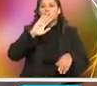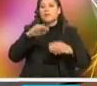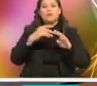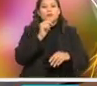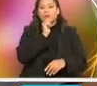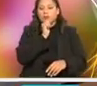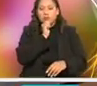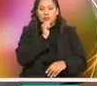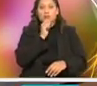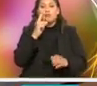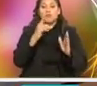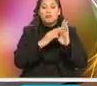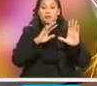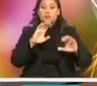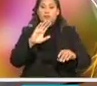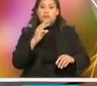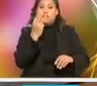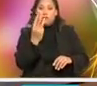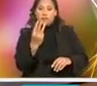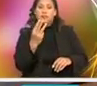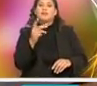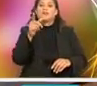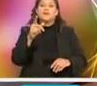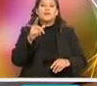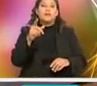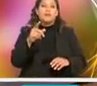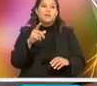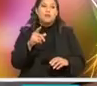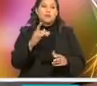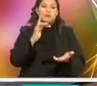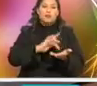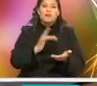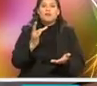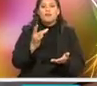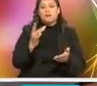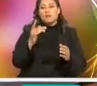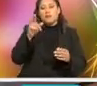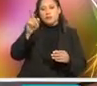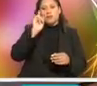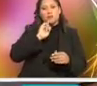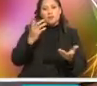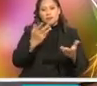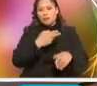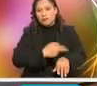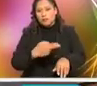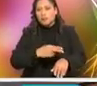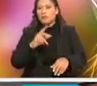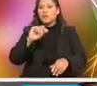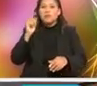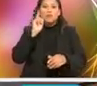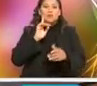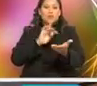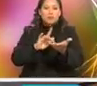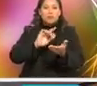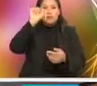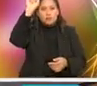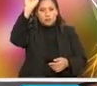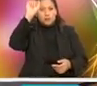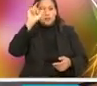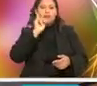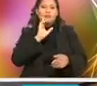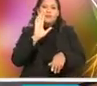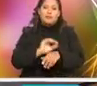mundo. Y en 1953, en parte gracias a lo que ella hizo y otras muchas mujeres, se obtuvo ya que las